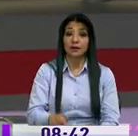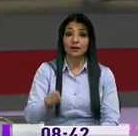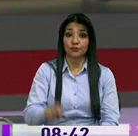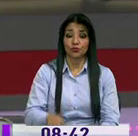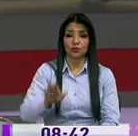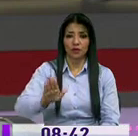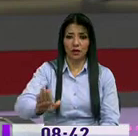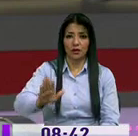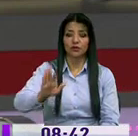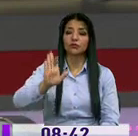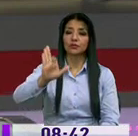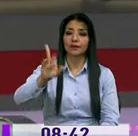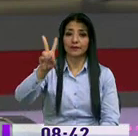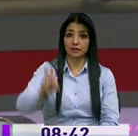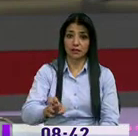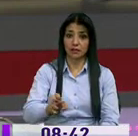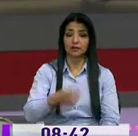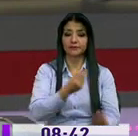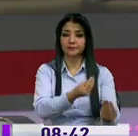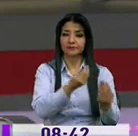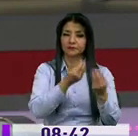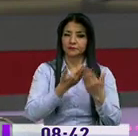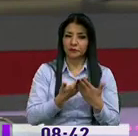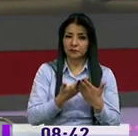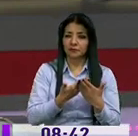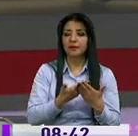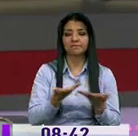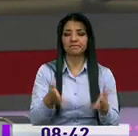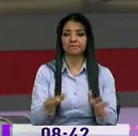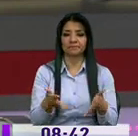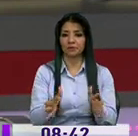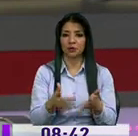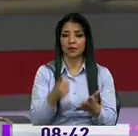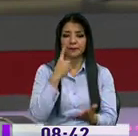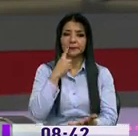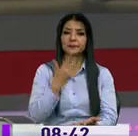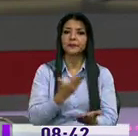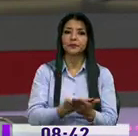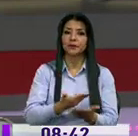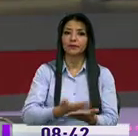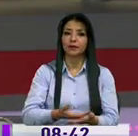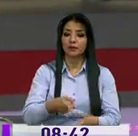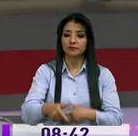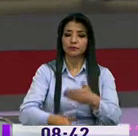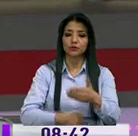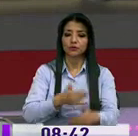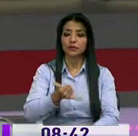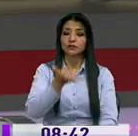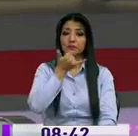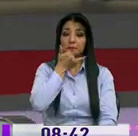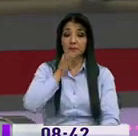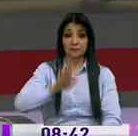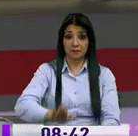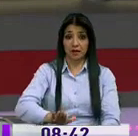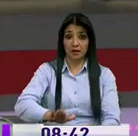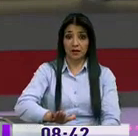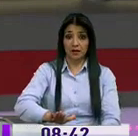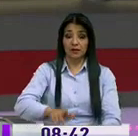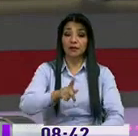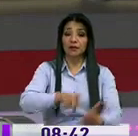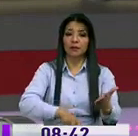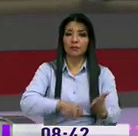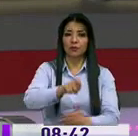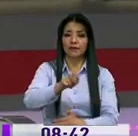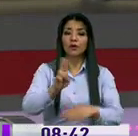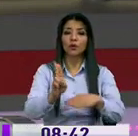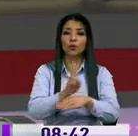medio de comunicación, darán cuenta que no existe ninguna irregularidad en la autorización del